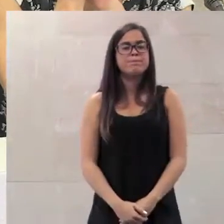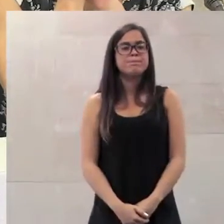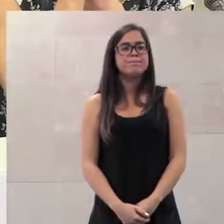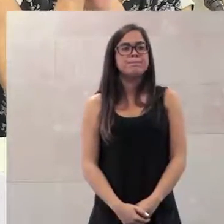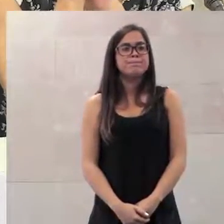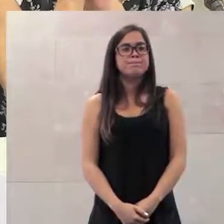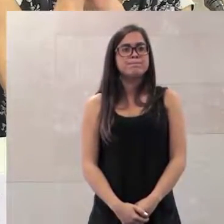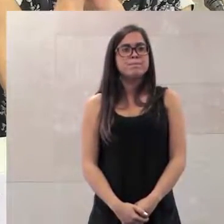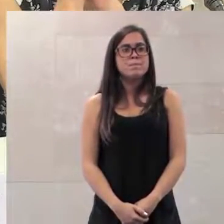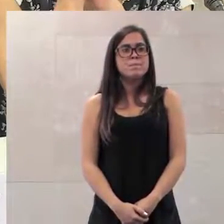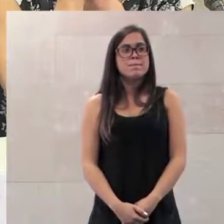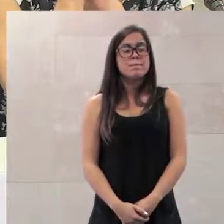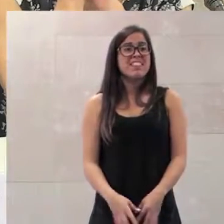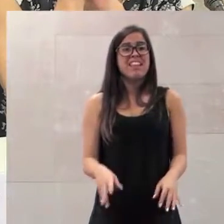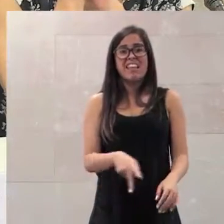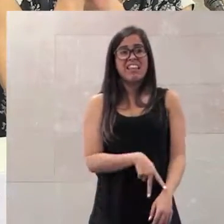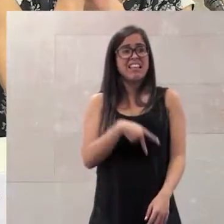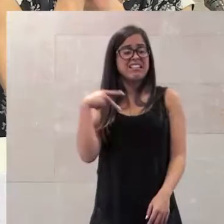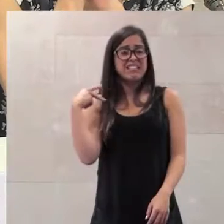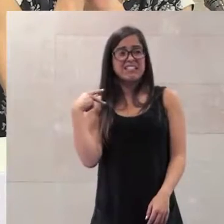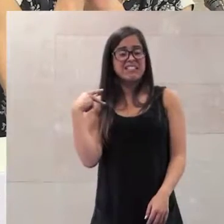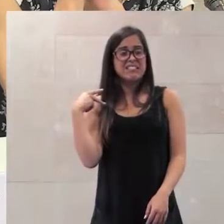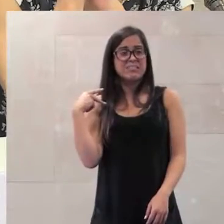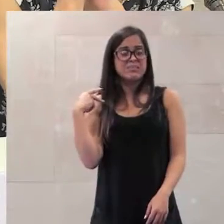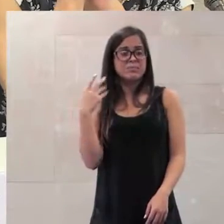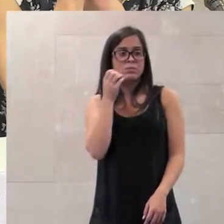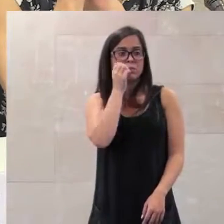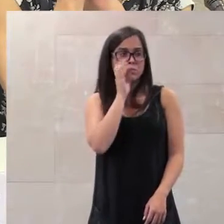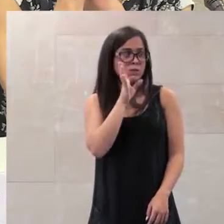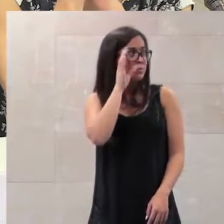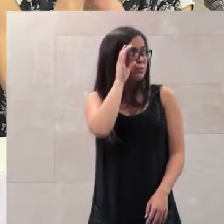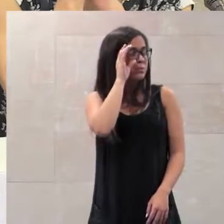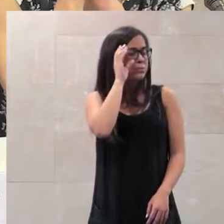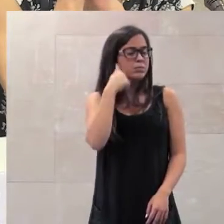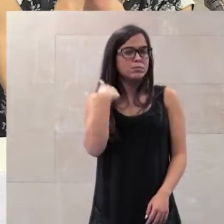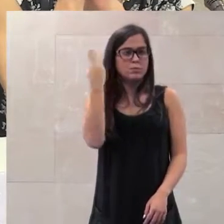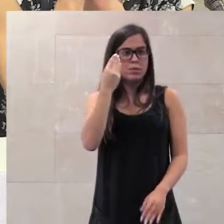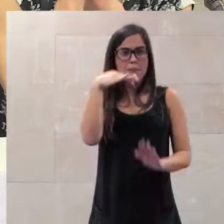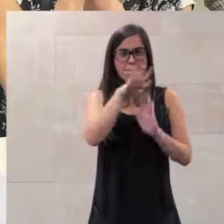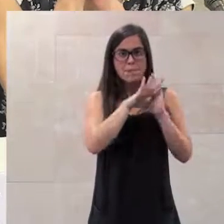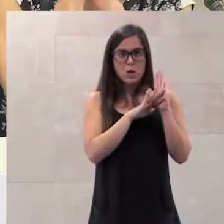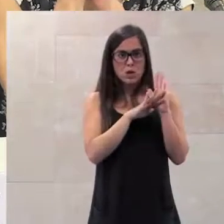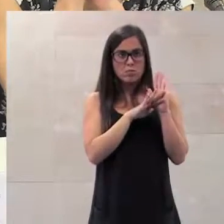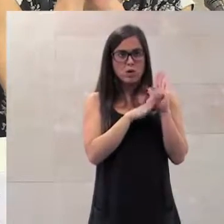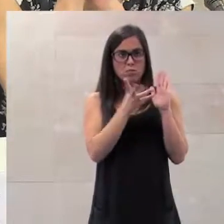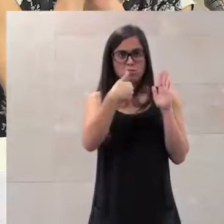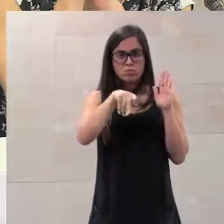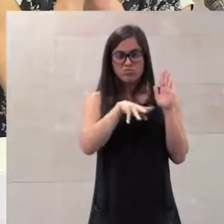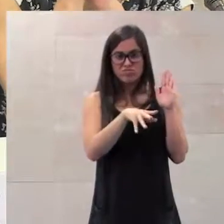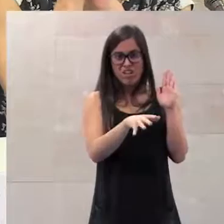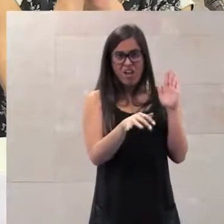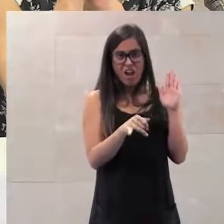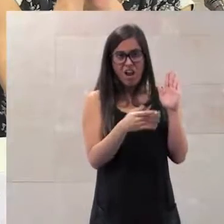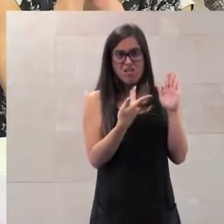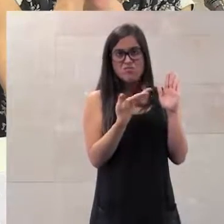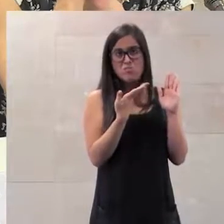De una forma muy general, yo creo que en la programación que tenéis aquí tenéis un poco un